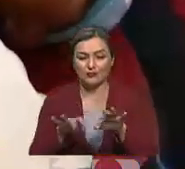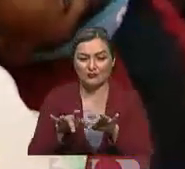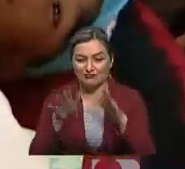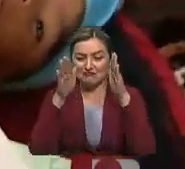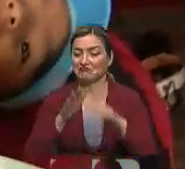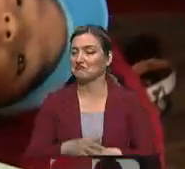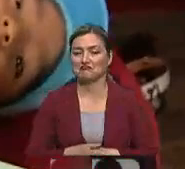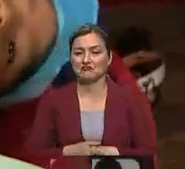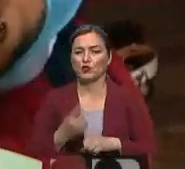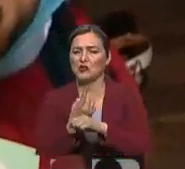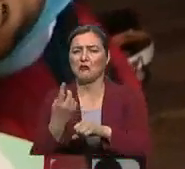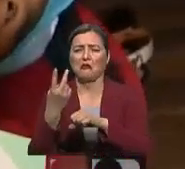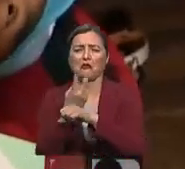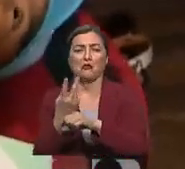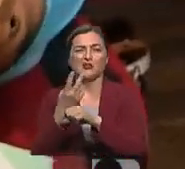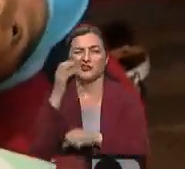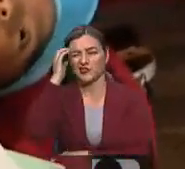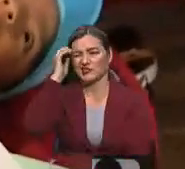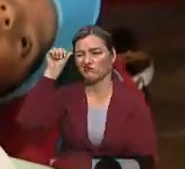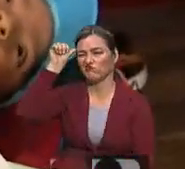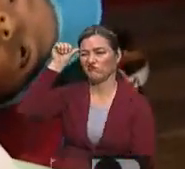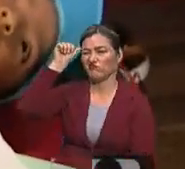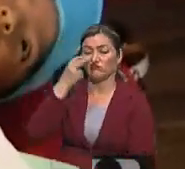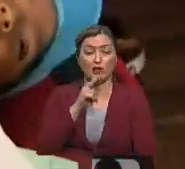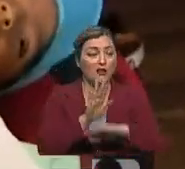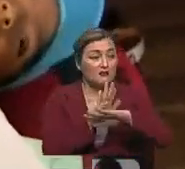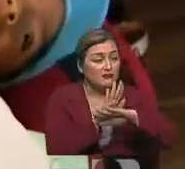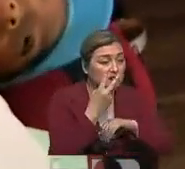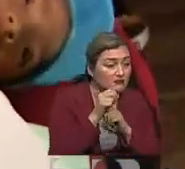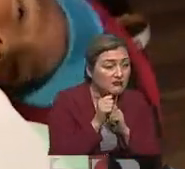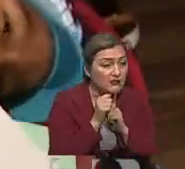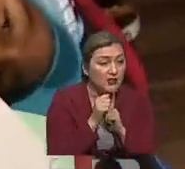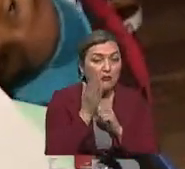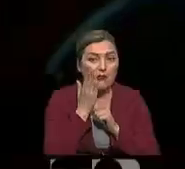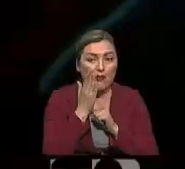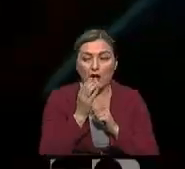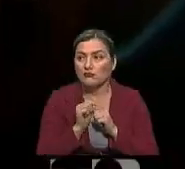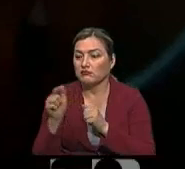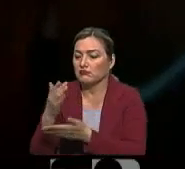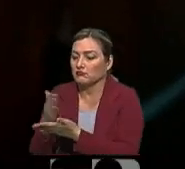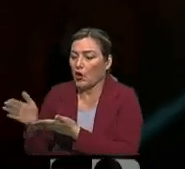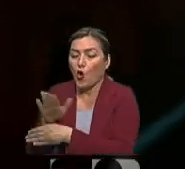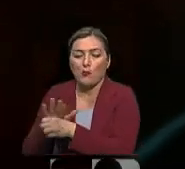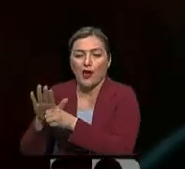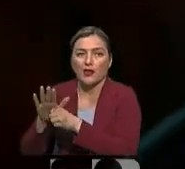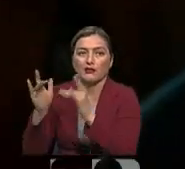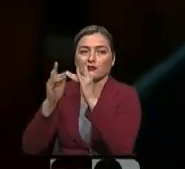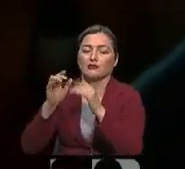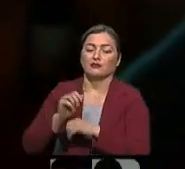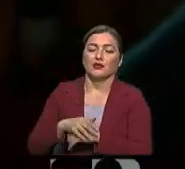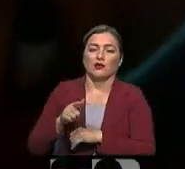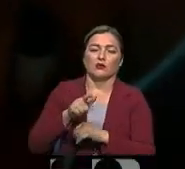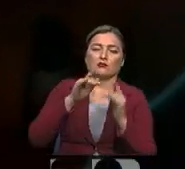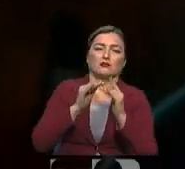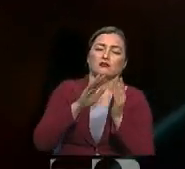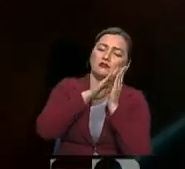En esas escasas horas, Samir se aburre. Prefiere ver caricaturas cuando la mamá no está pendiente de él o se recuesta sin que la profe